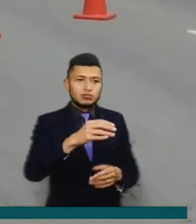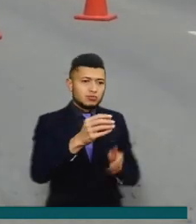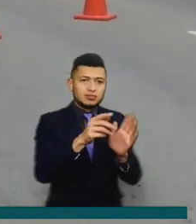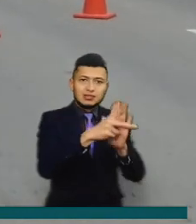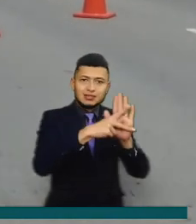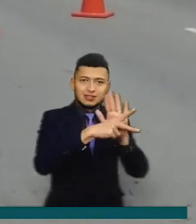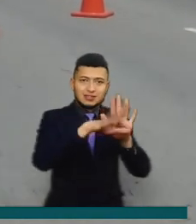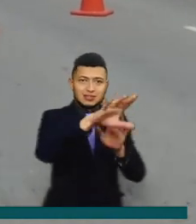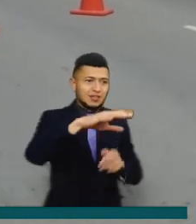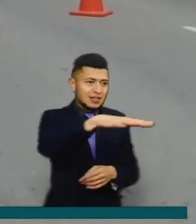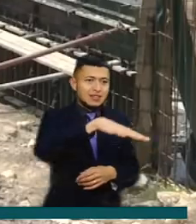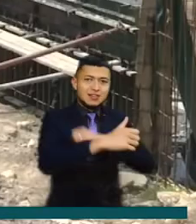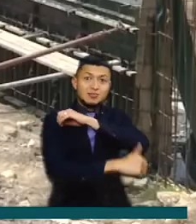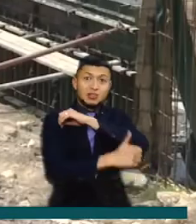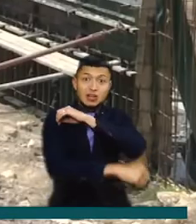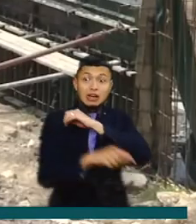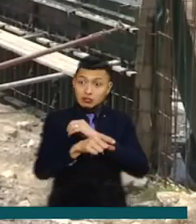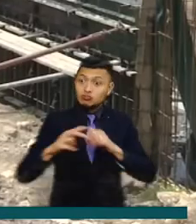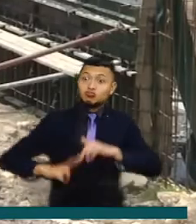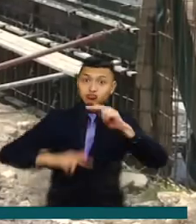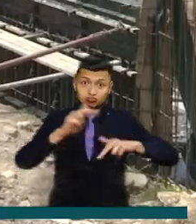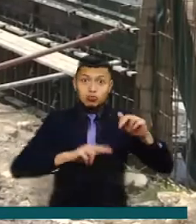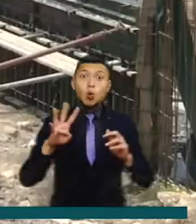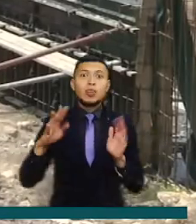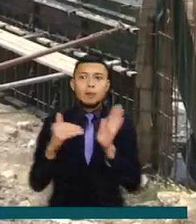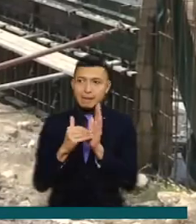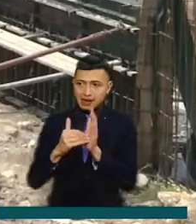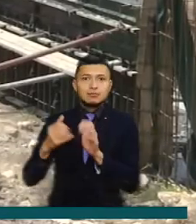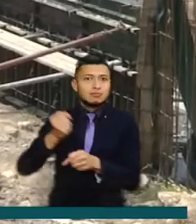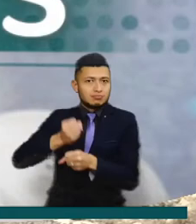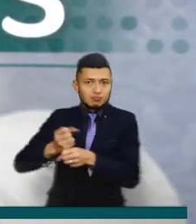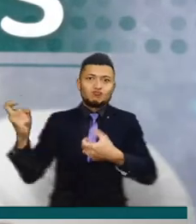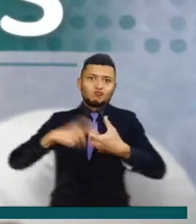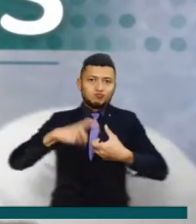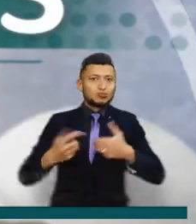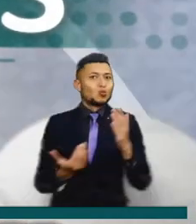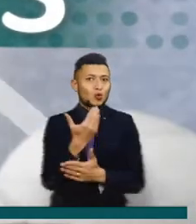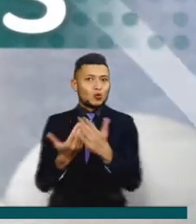más de 2 millones de habitantes y genera 4.000 nuevos empleos.